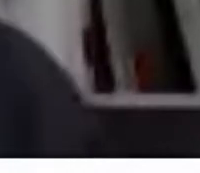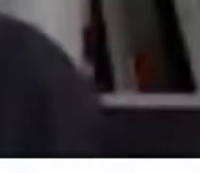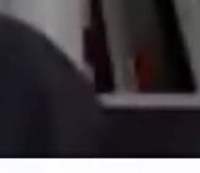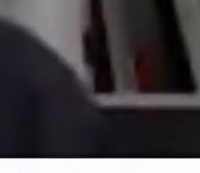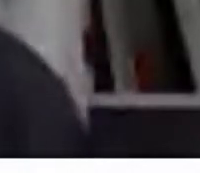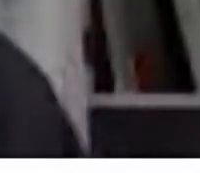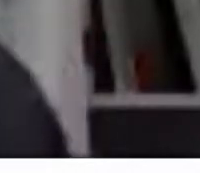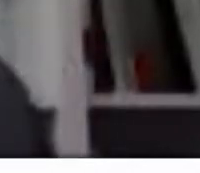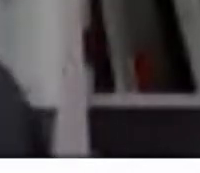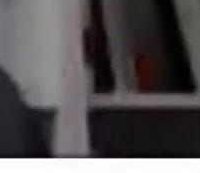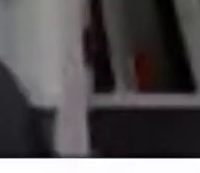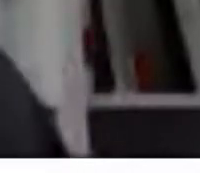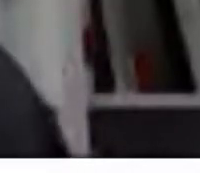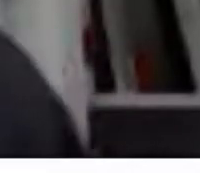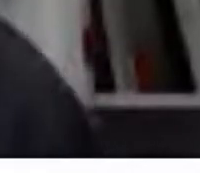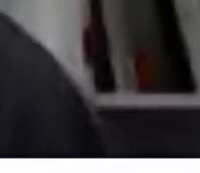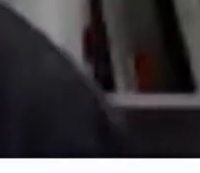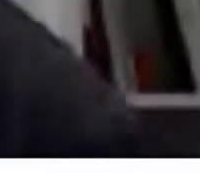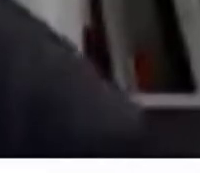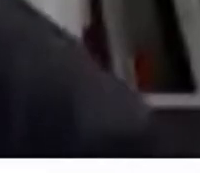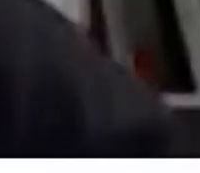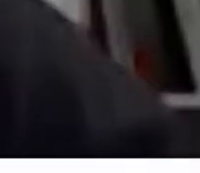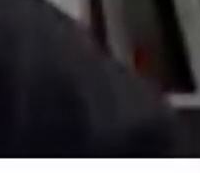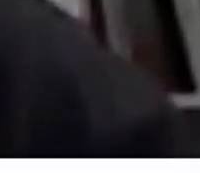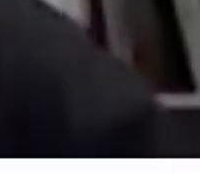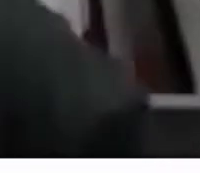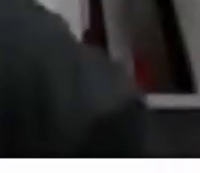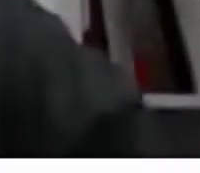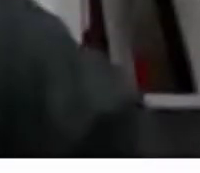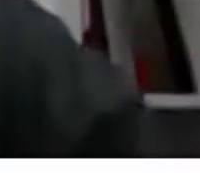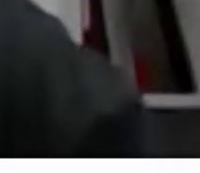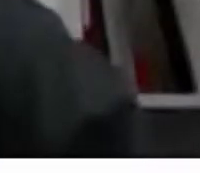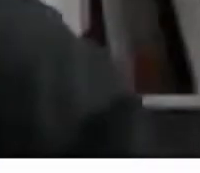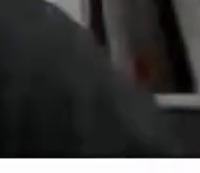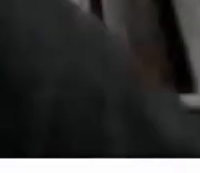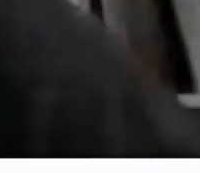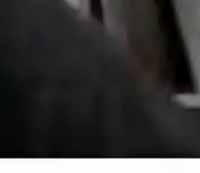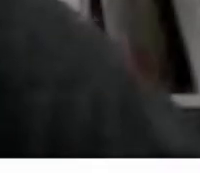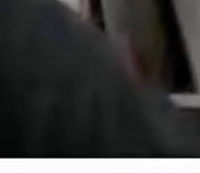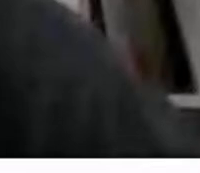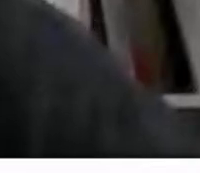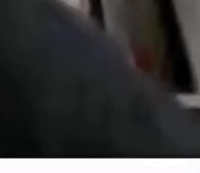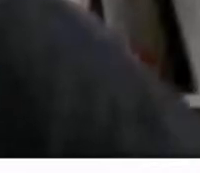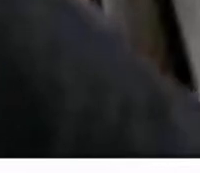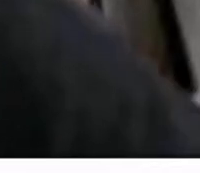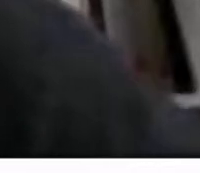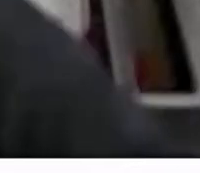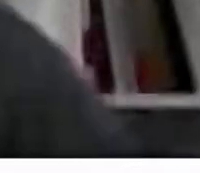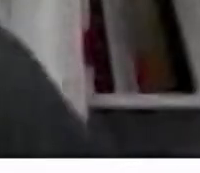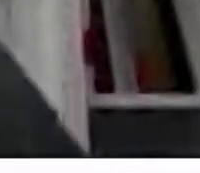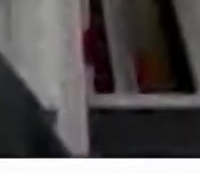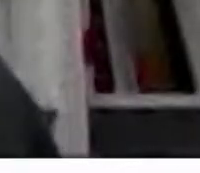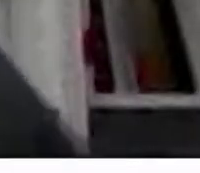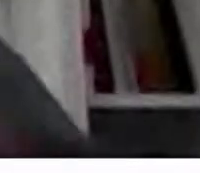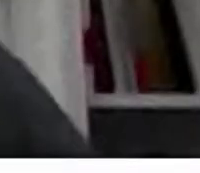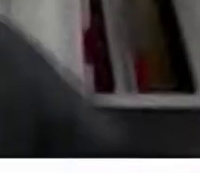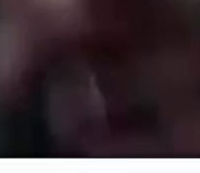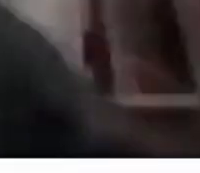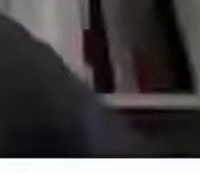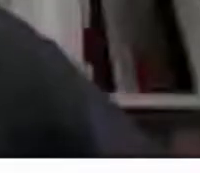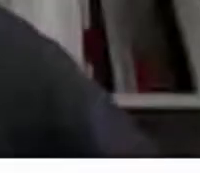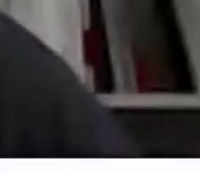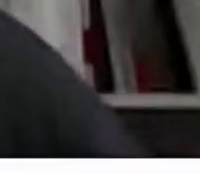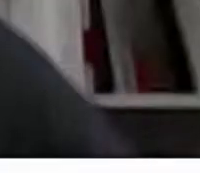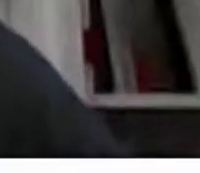de juego. Acá hay un Estado que puede ser un motor de desarrollo acompañando a los productores, o podemos ir a una economía cada vez